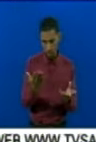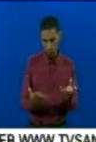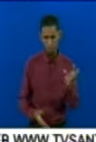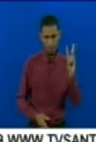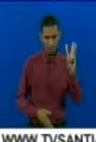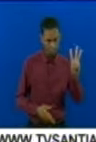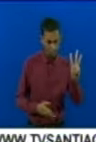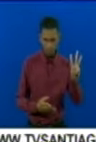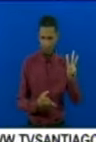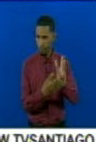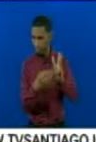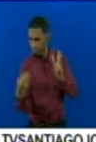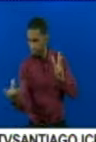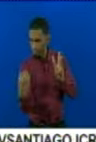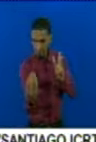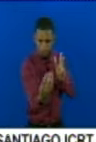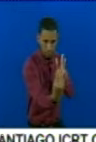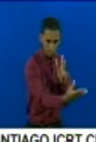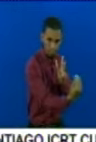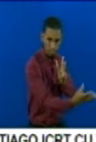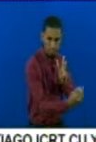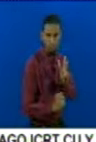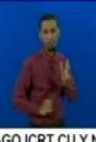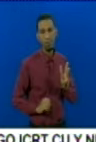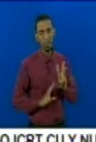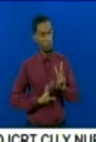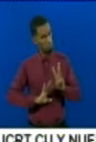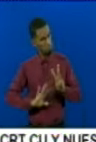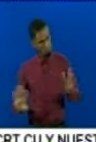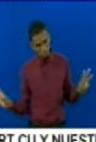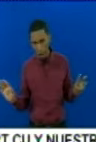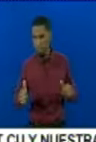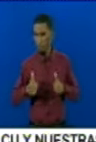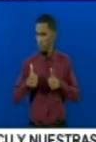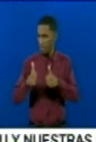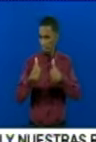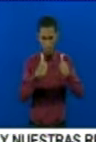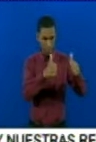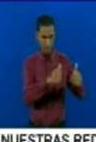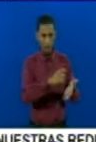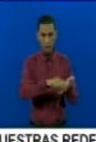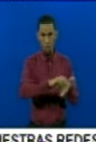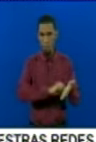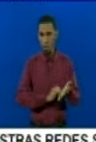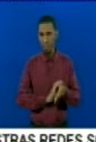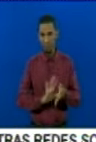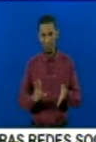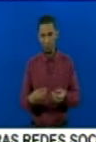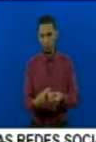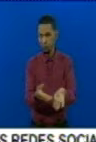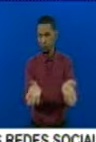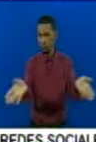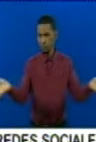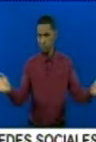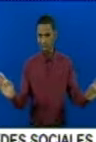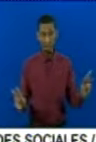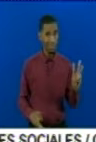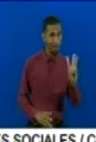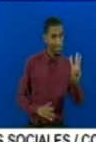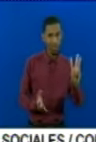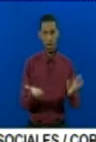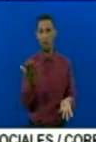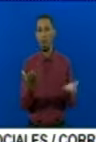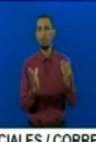podemos decir que ese objetivo está cumplido, que en toda nuestra bodega está la presencia de las 3 libras de arroz